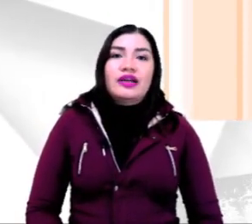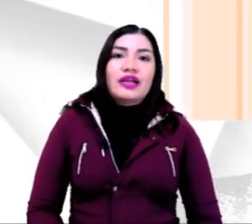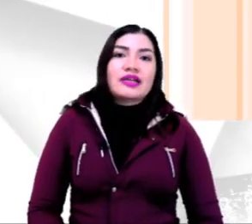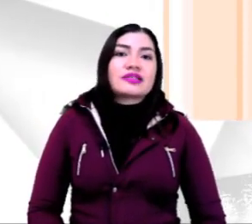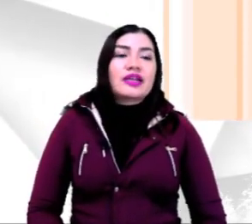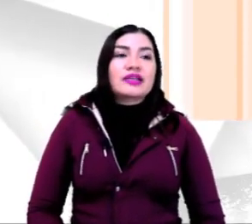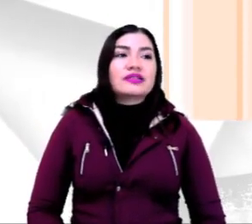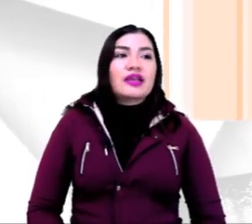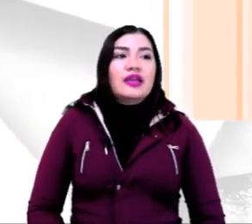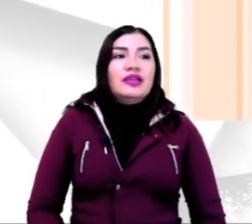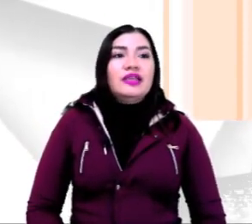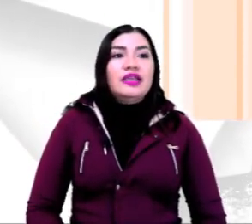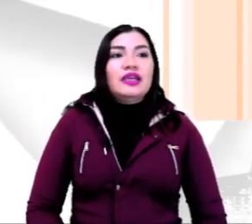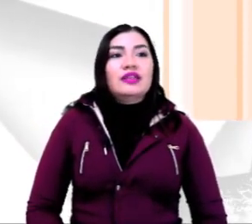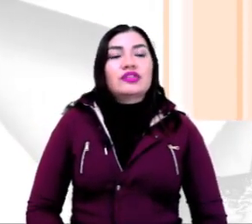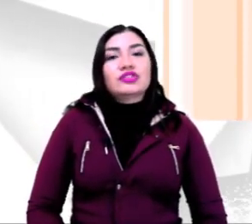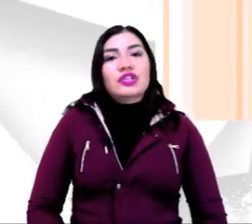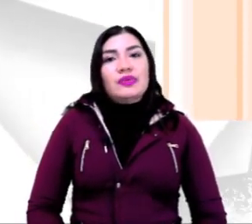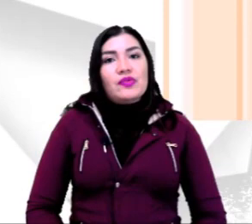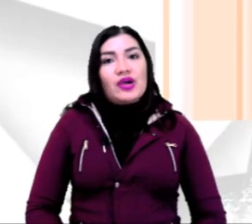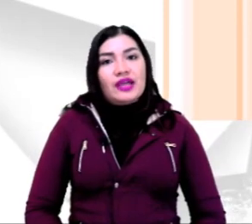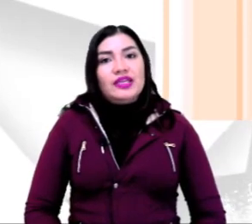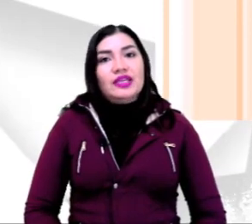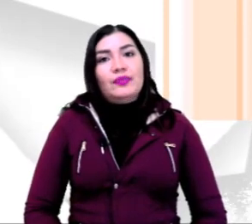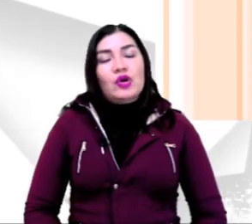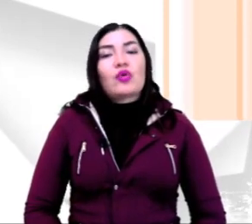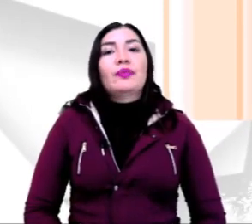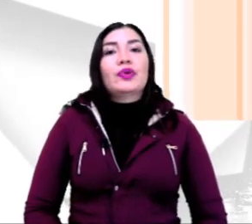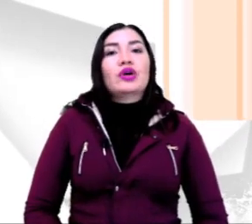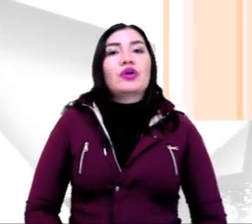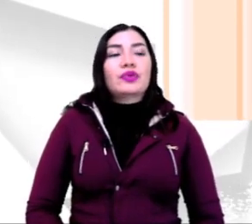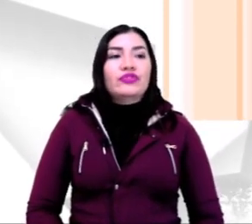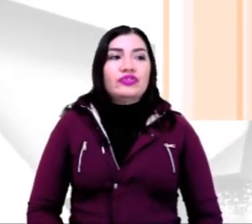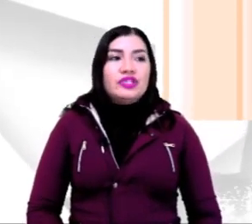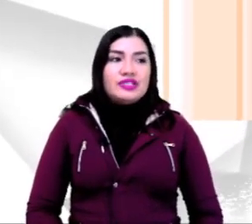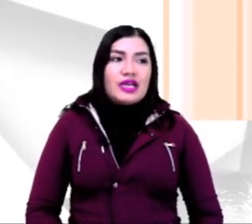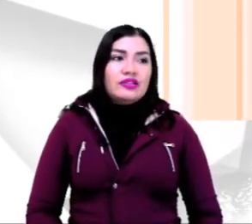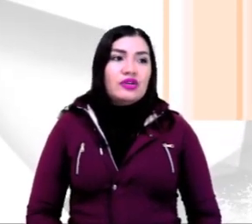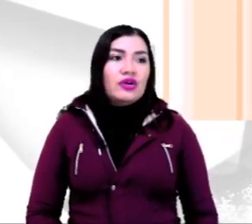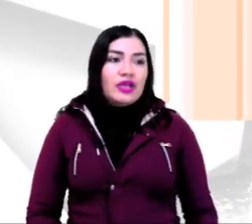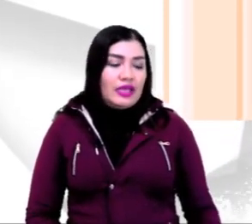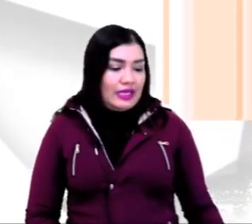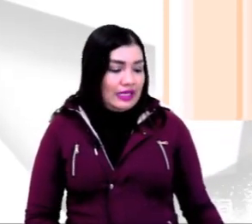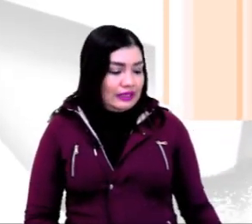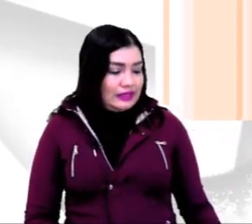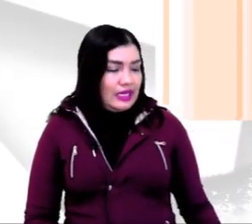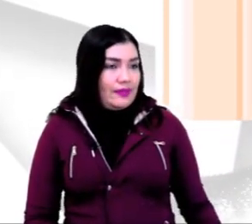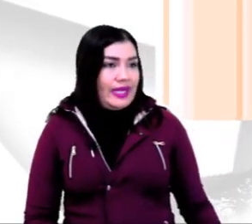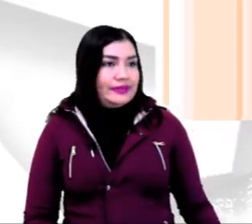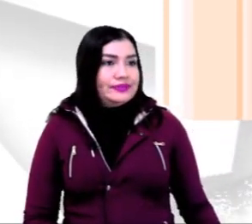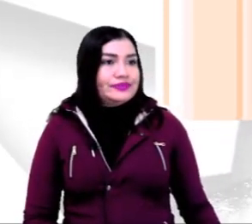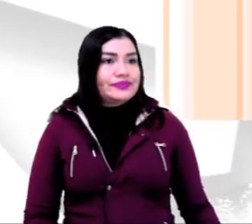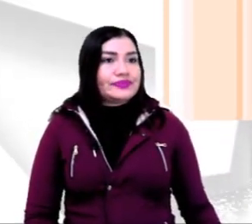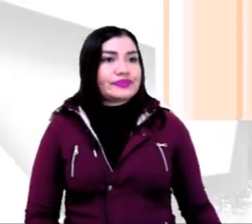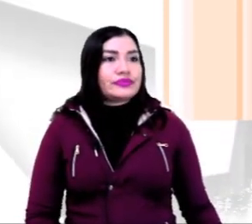hay terrestres, y entonces vamos a ir poco a poco profundizando en el